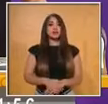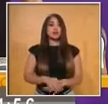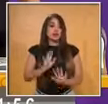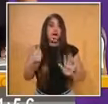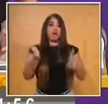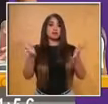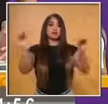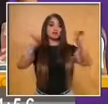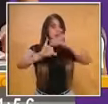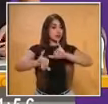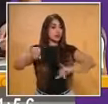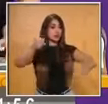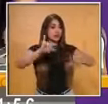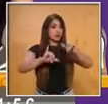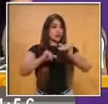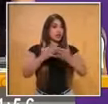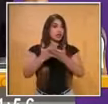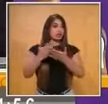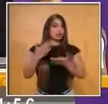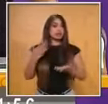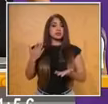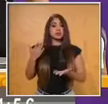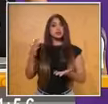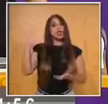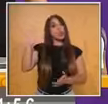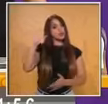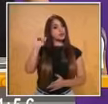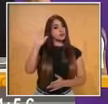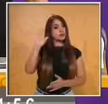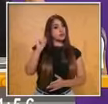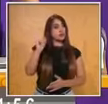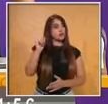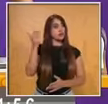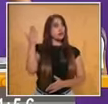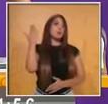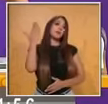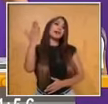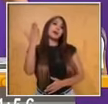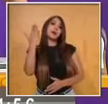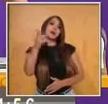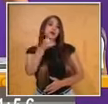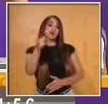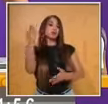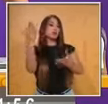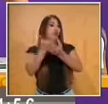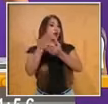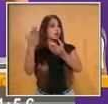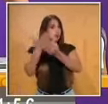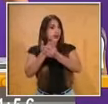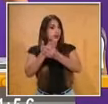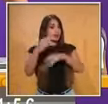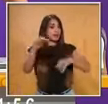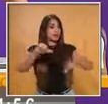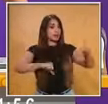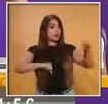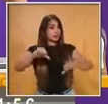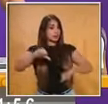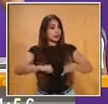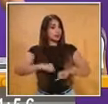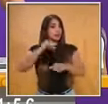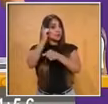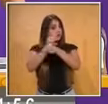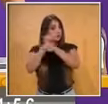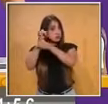experimento, ¿ok? Antes de cerrar y despedir la sección, voy a pedirles que para tu carpeta de experiencias investigues